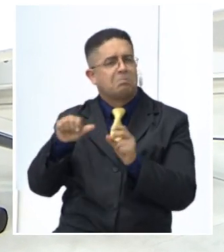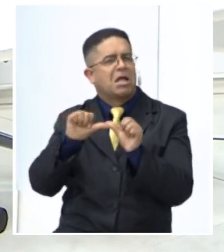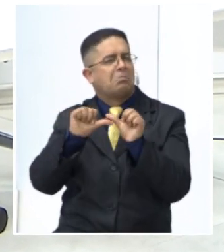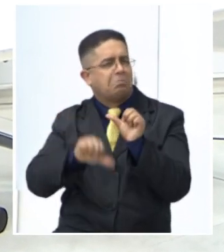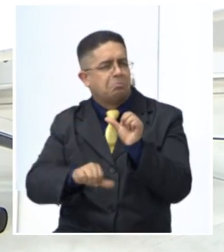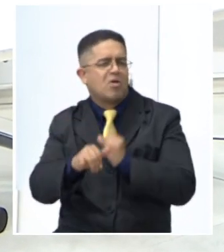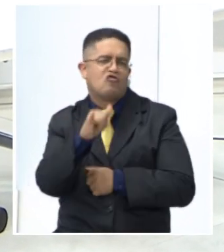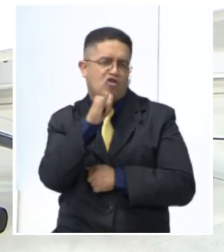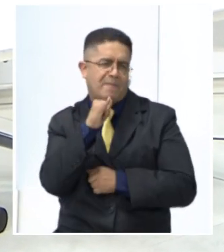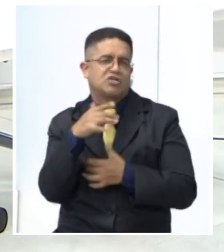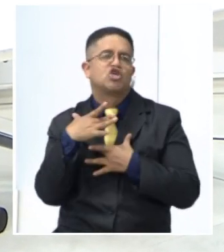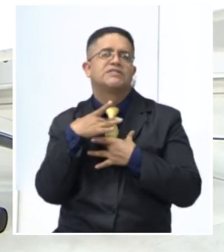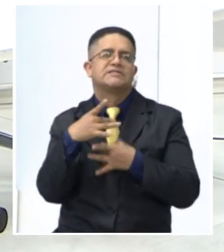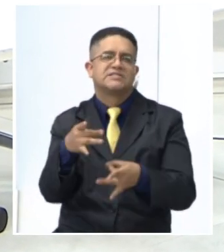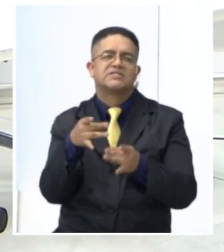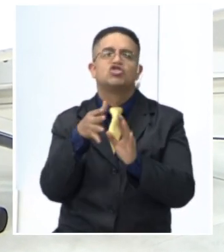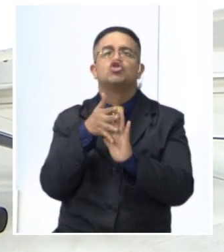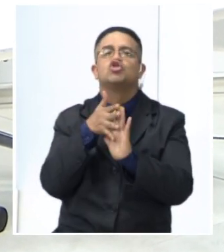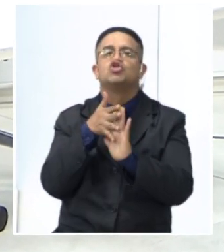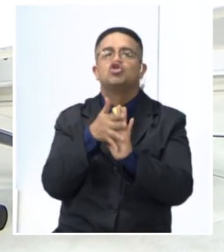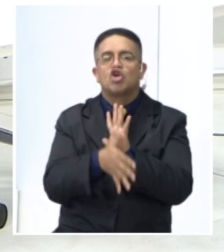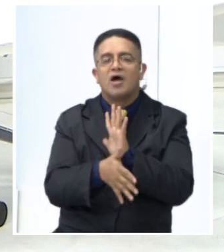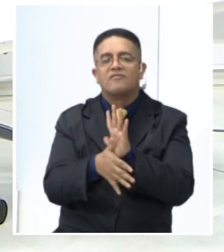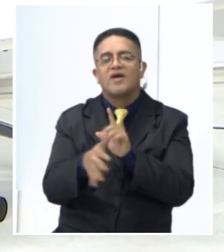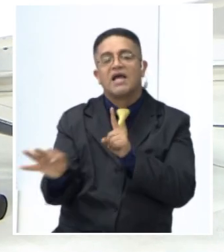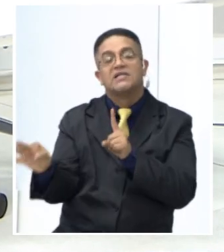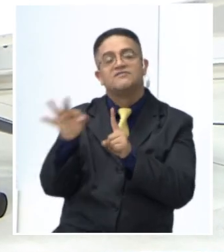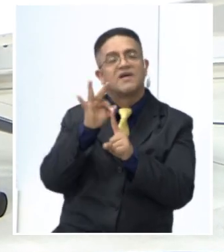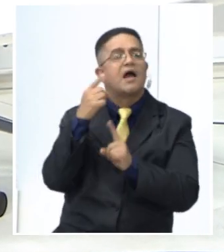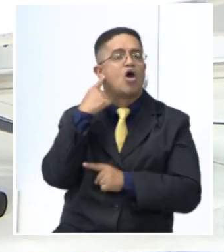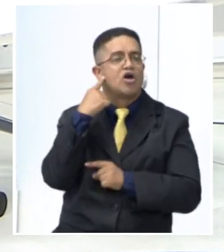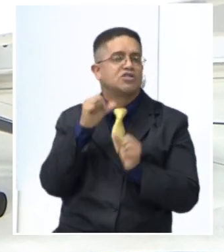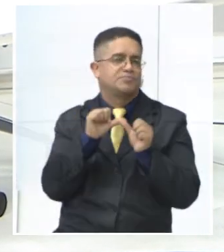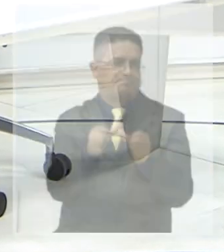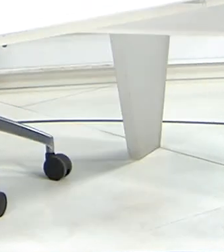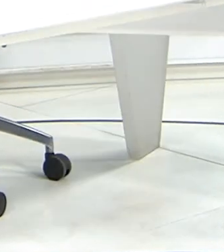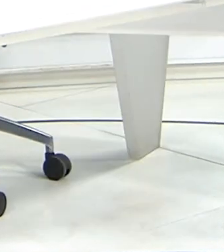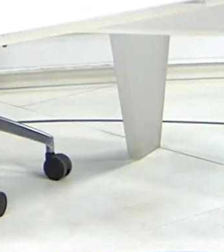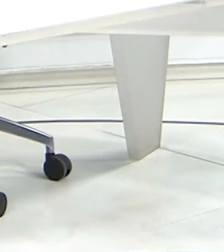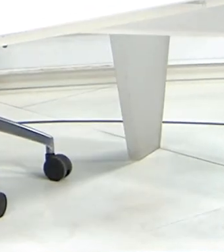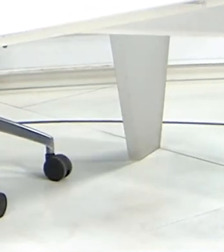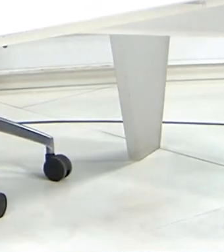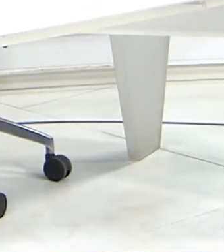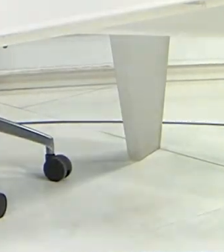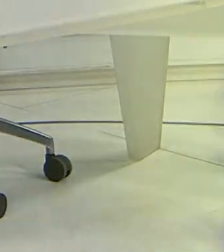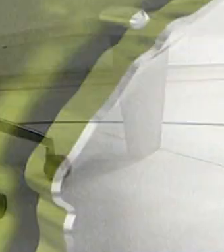algunos datos interesantes en relación a las infecciones del oído. Ya regresamos.